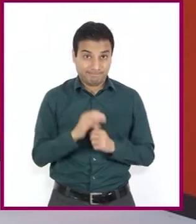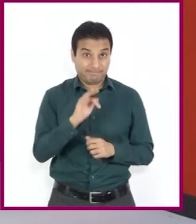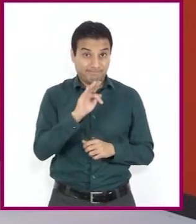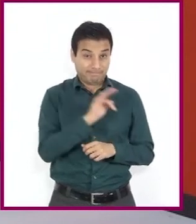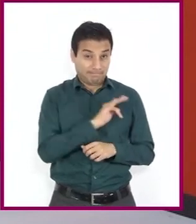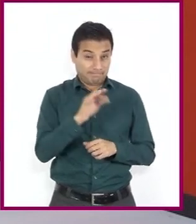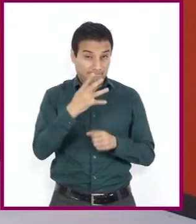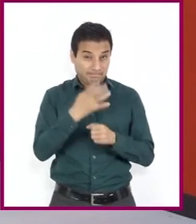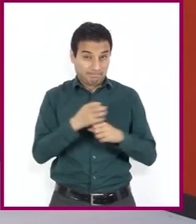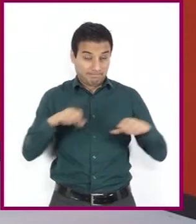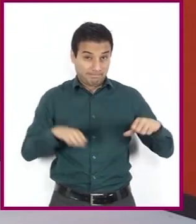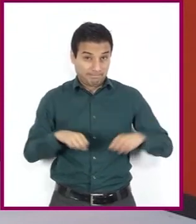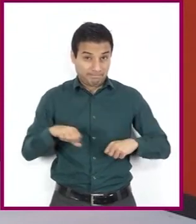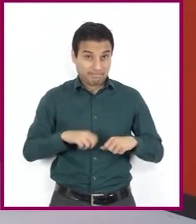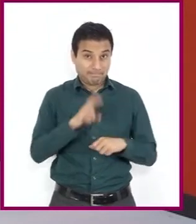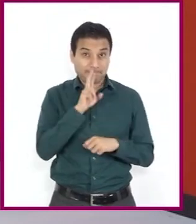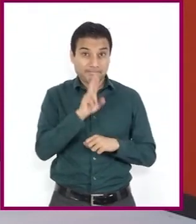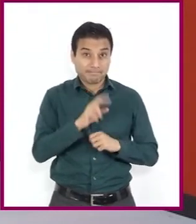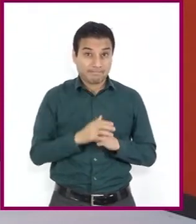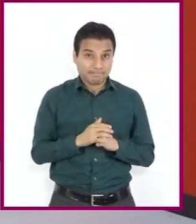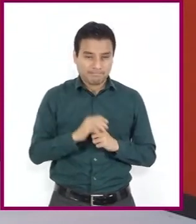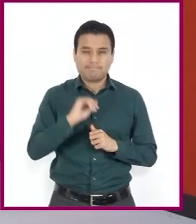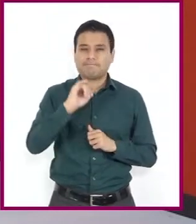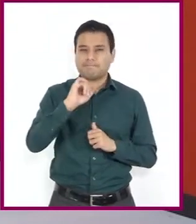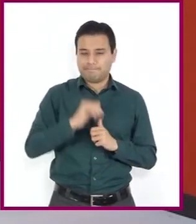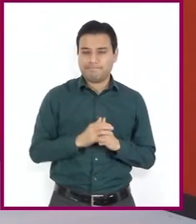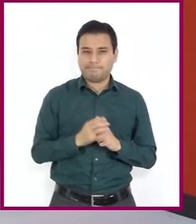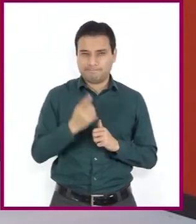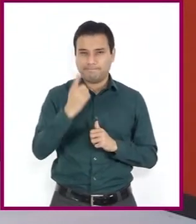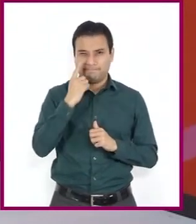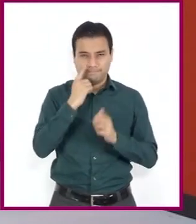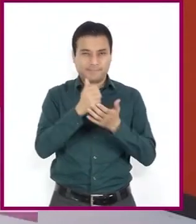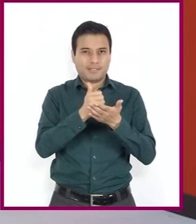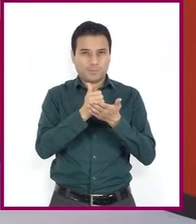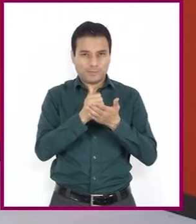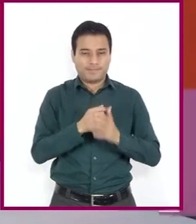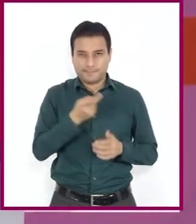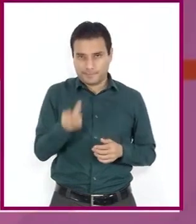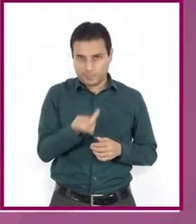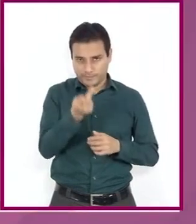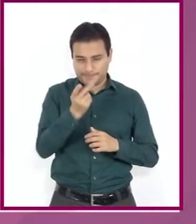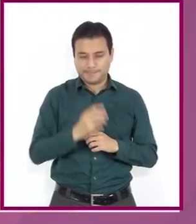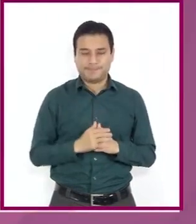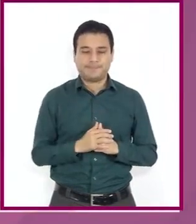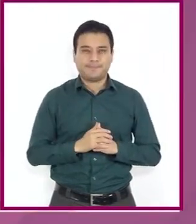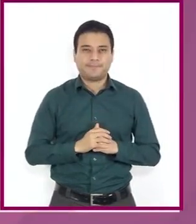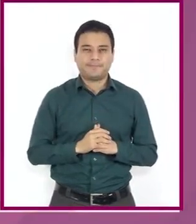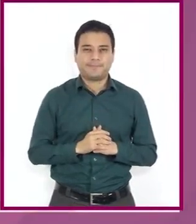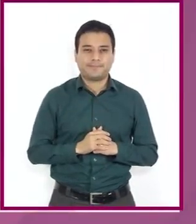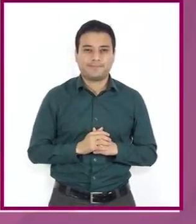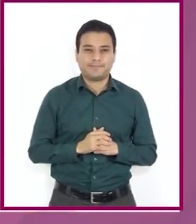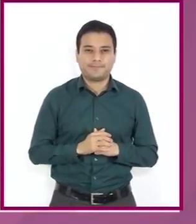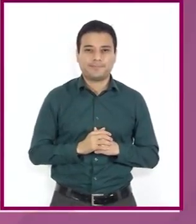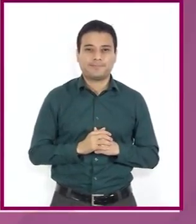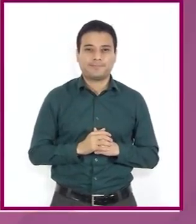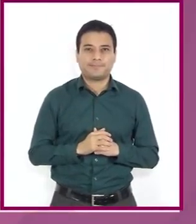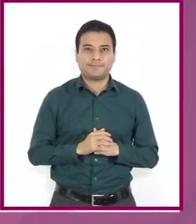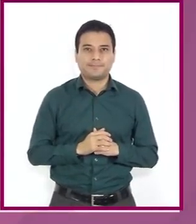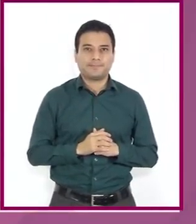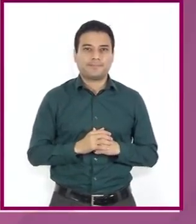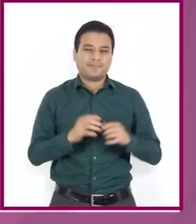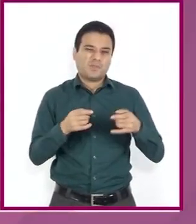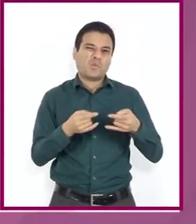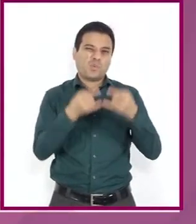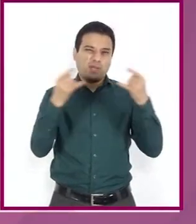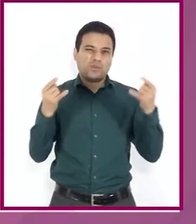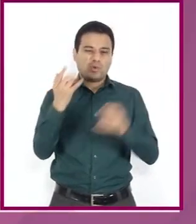reto? Yo digo que sí. Ayúdenme a contestar la siguiente pregunta, por favor. ¿Qué tipo de narrador